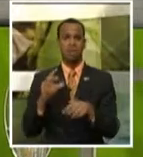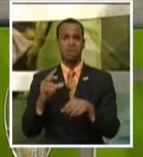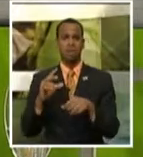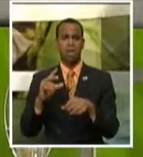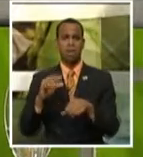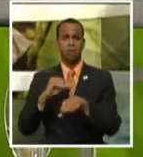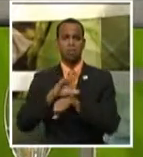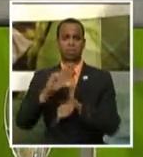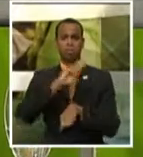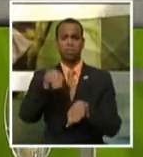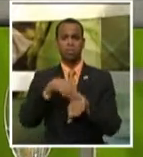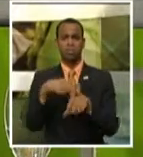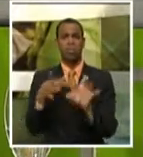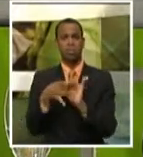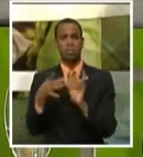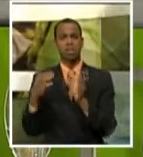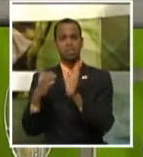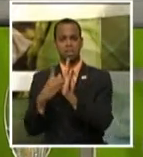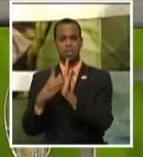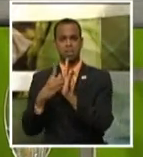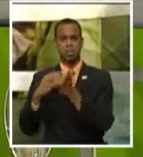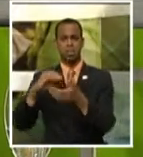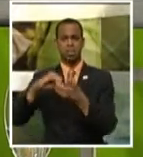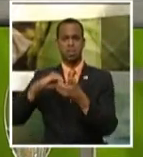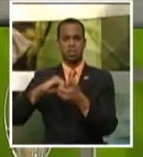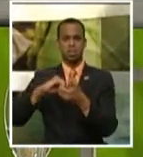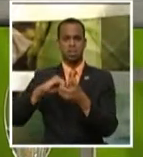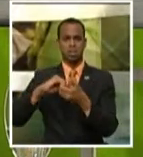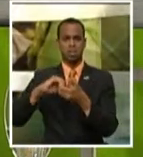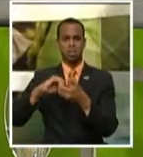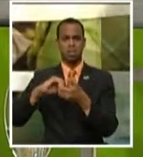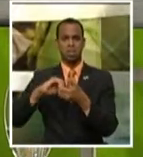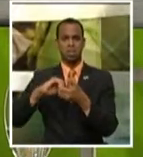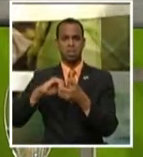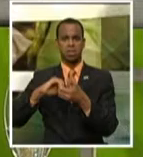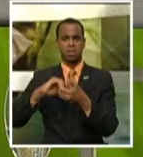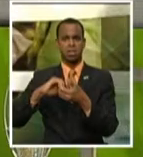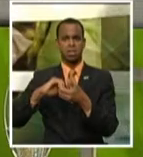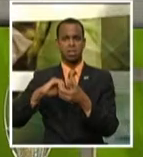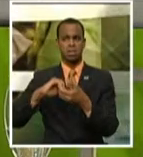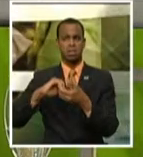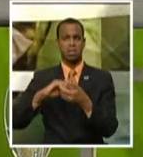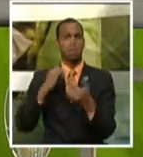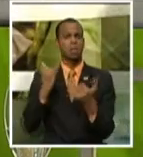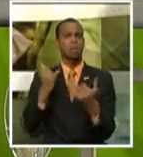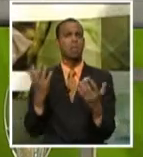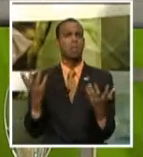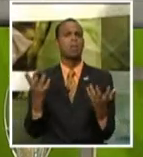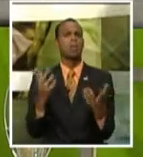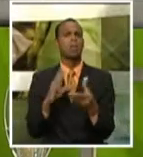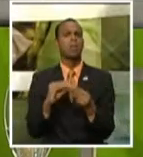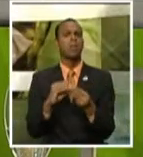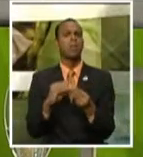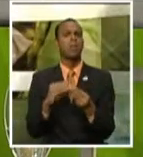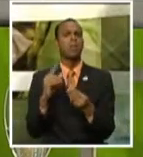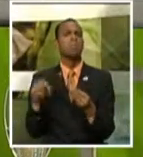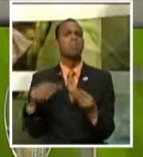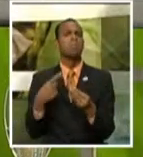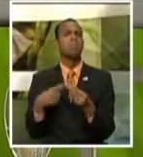de Discapacidad, que hoy nos tratará el tema de la